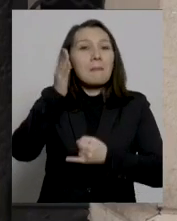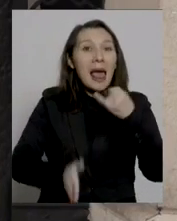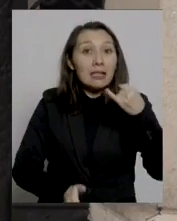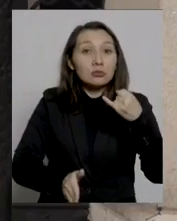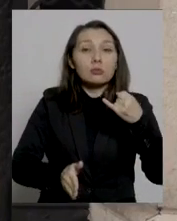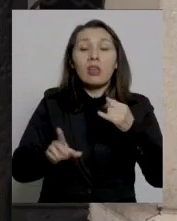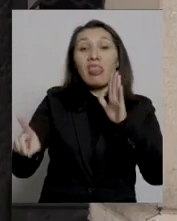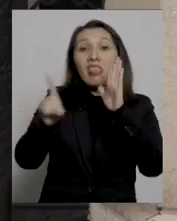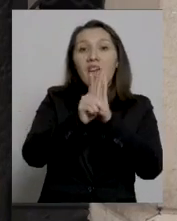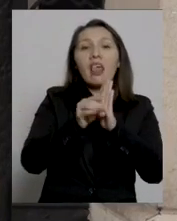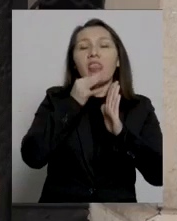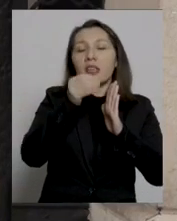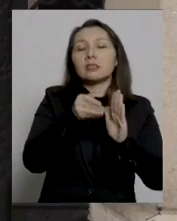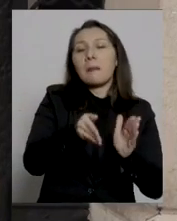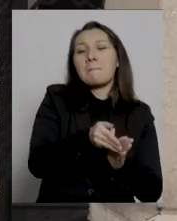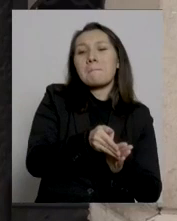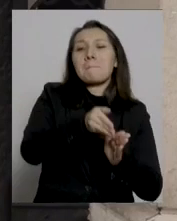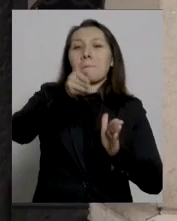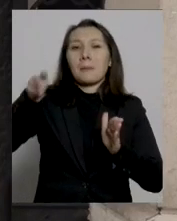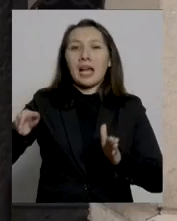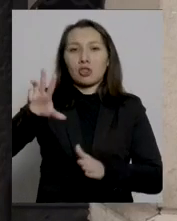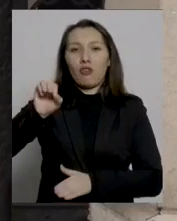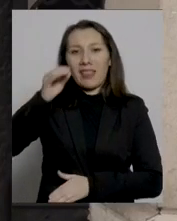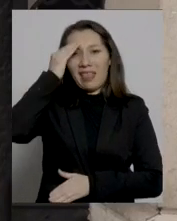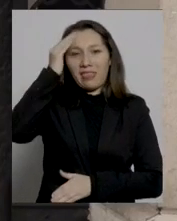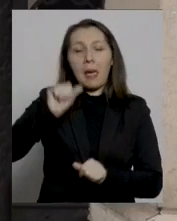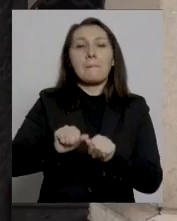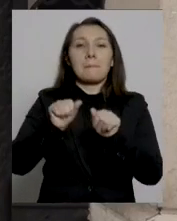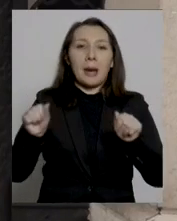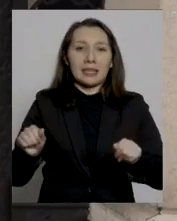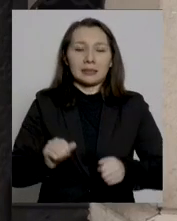lo que hace es prorrogarlo por los próximos 90 días.